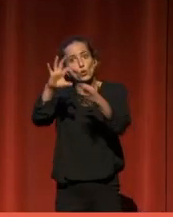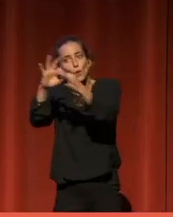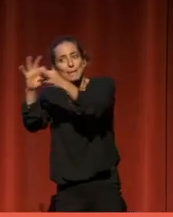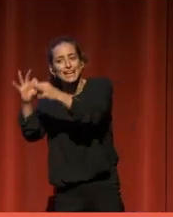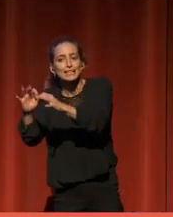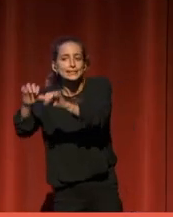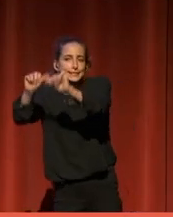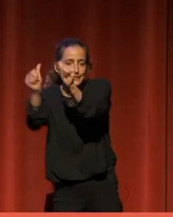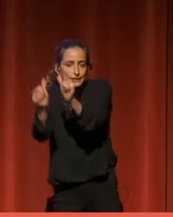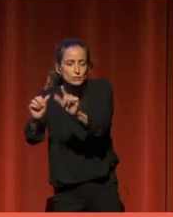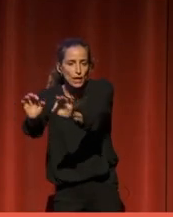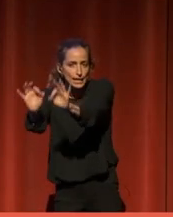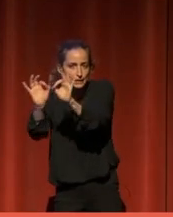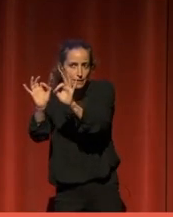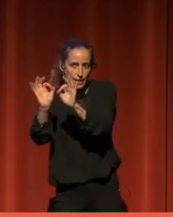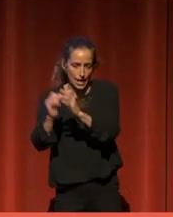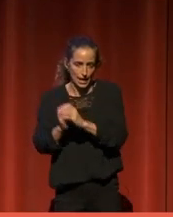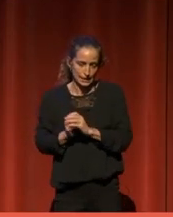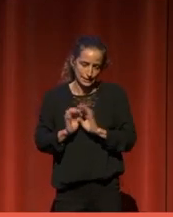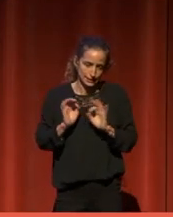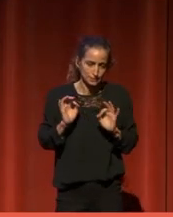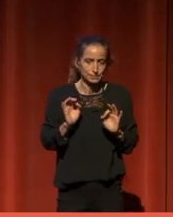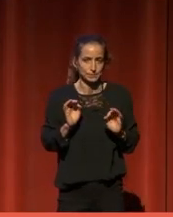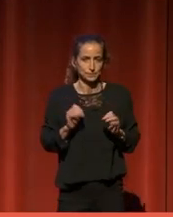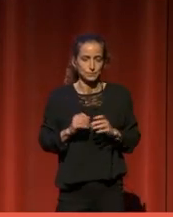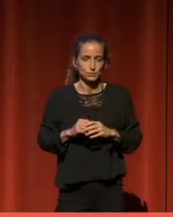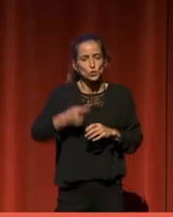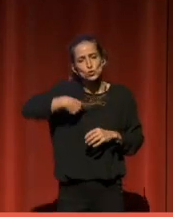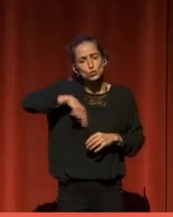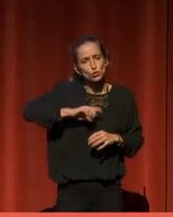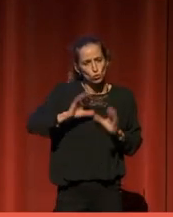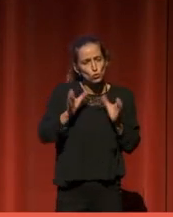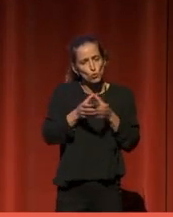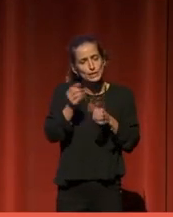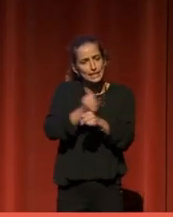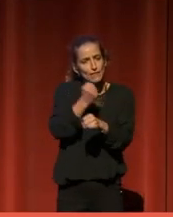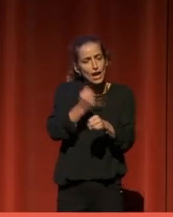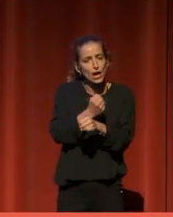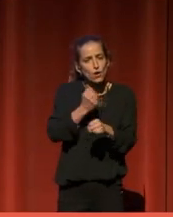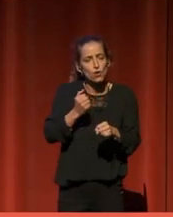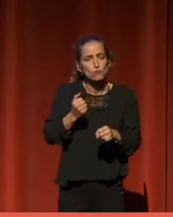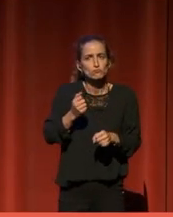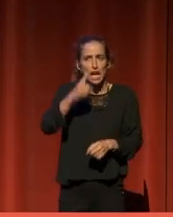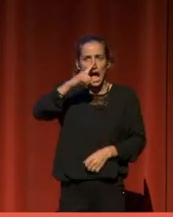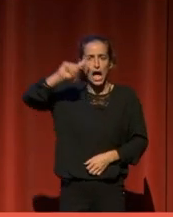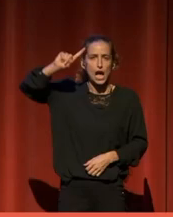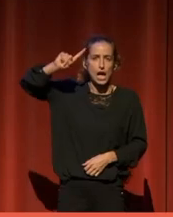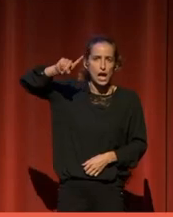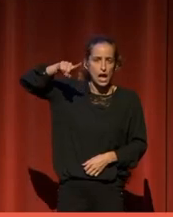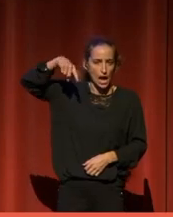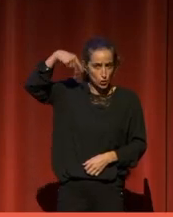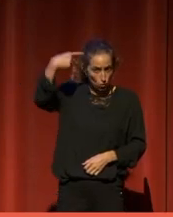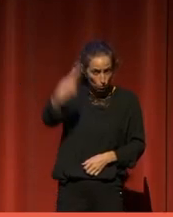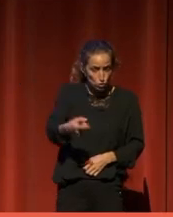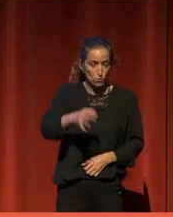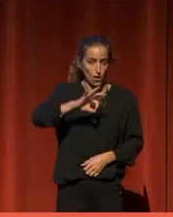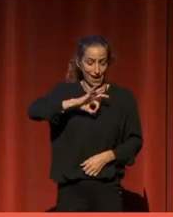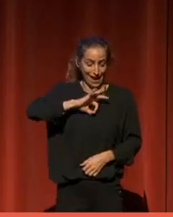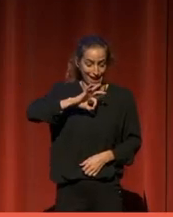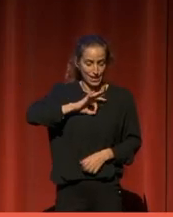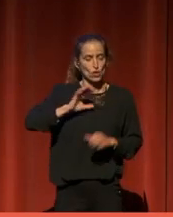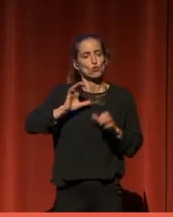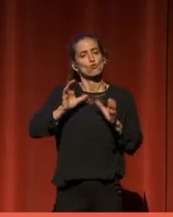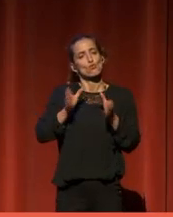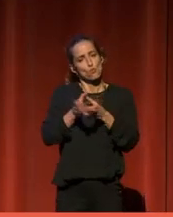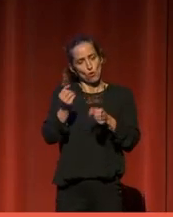de tenemos un grupo de trabajo que va a comenzar el año que viene en enero y en este